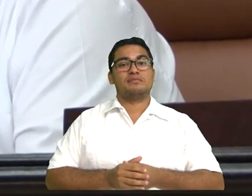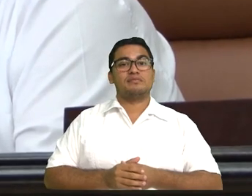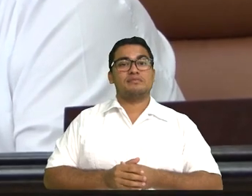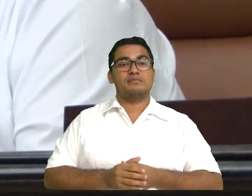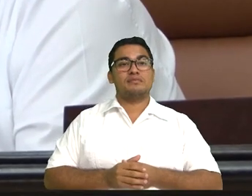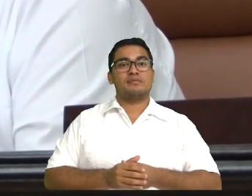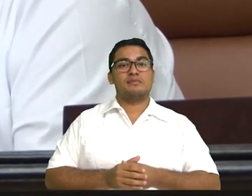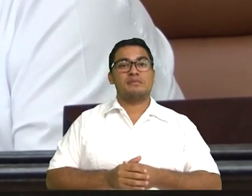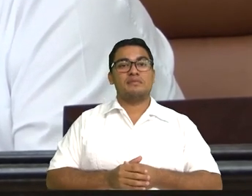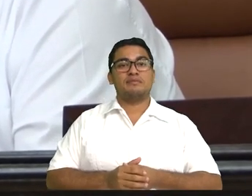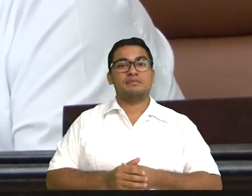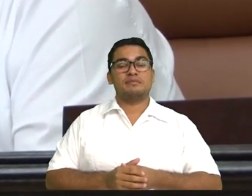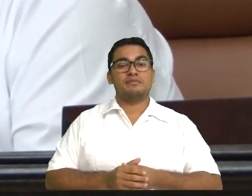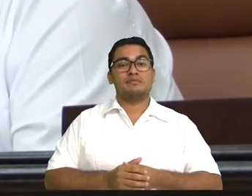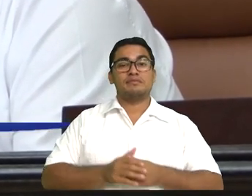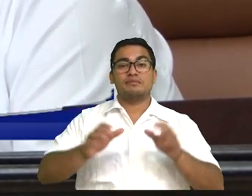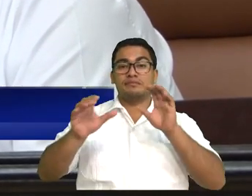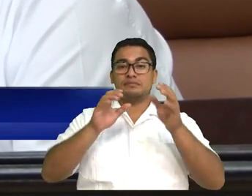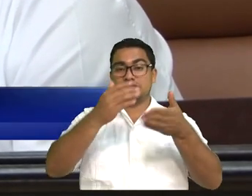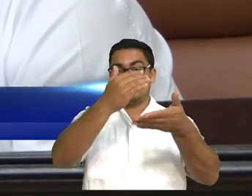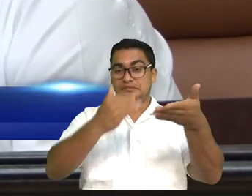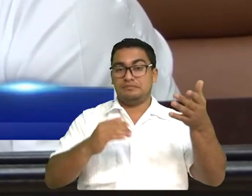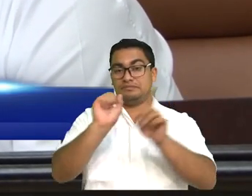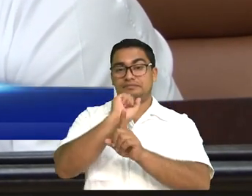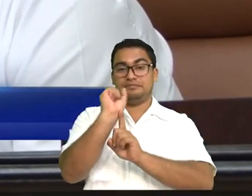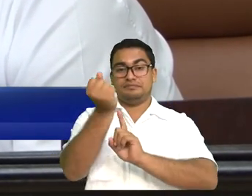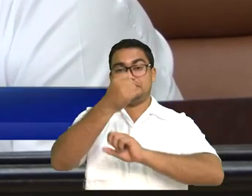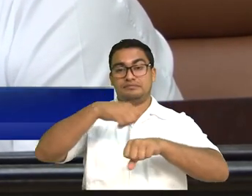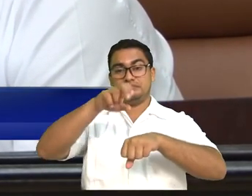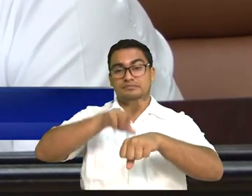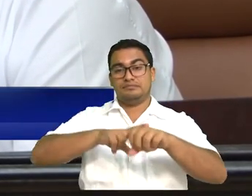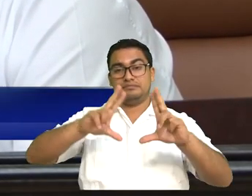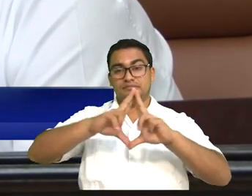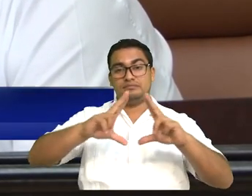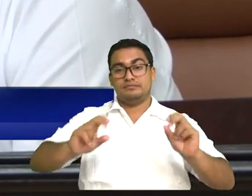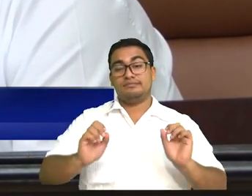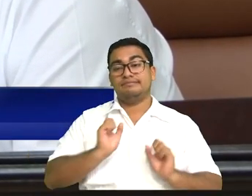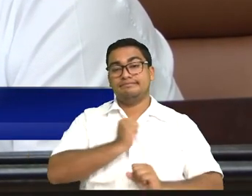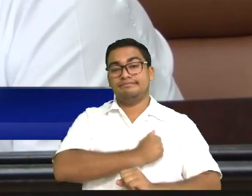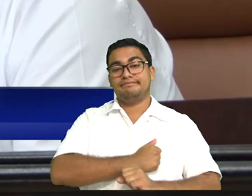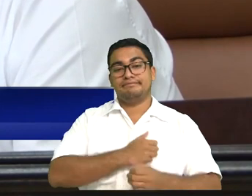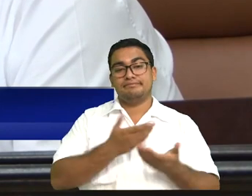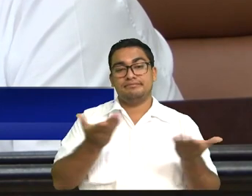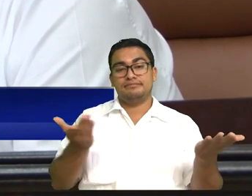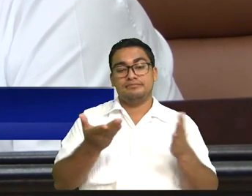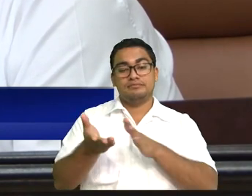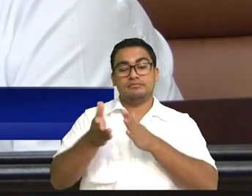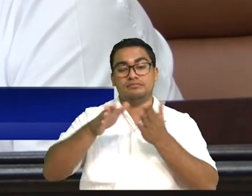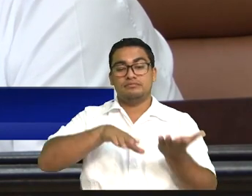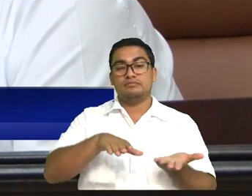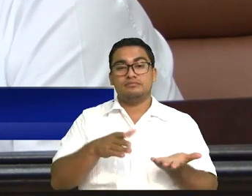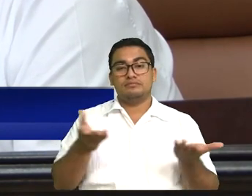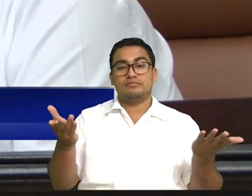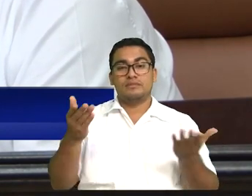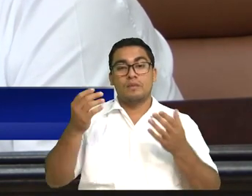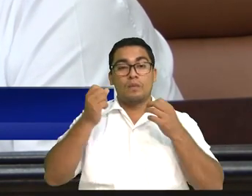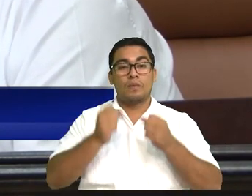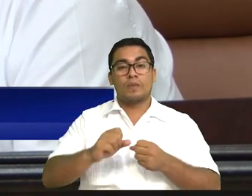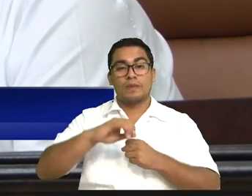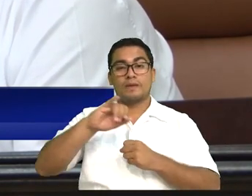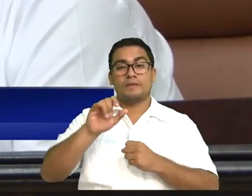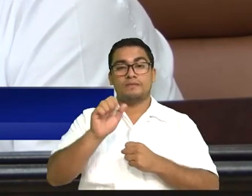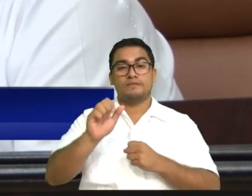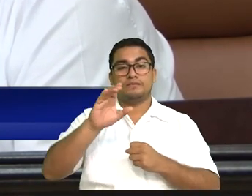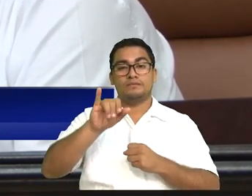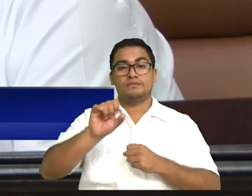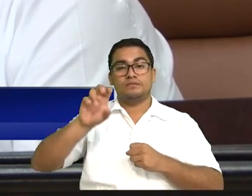Comunicado. La Asamblea Nacional de la República de Nicaragua lamenta el sensible fallecimiento del compañero Jacinto